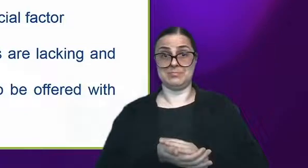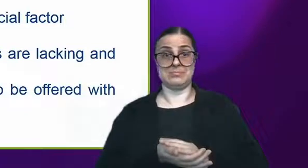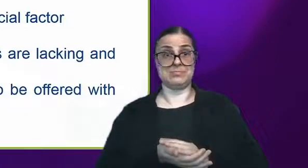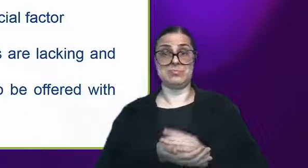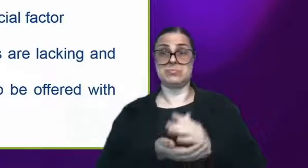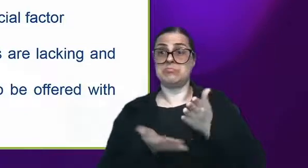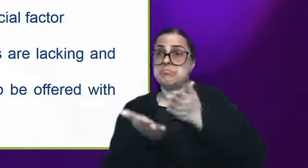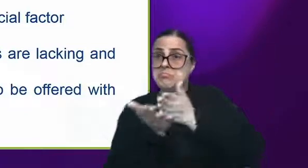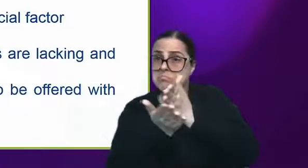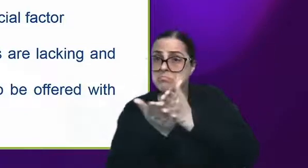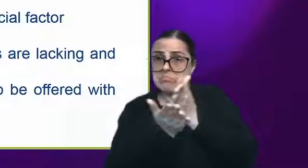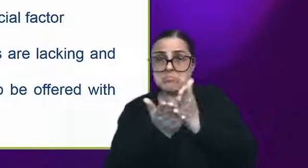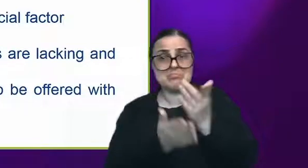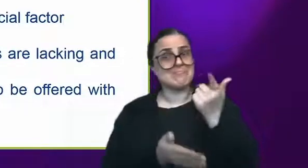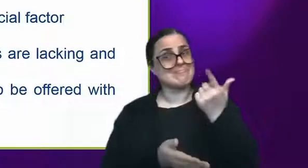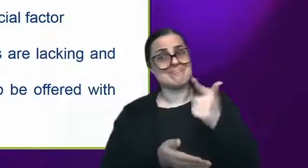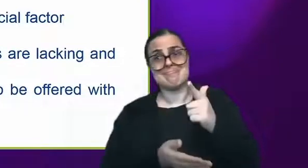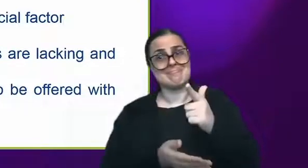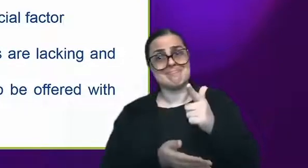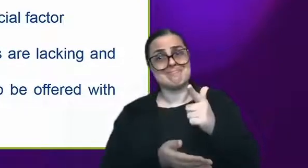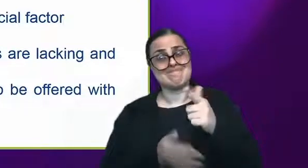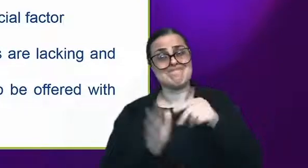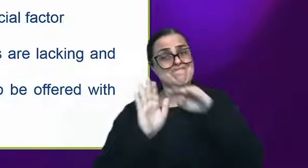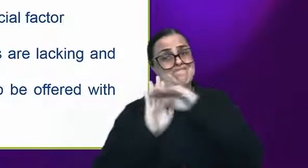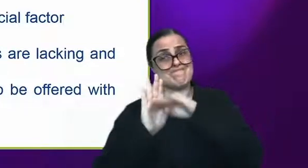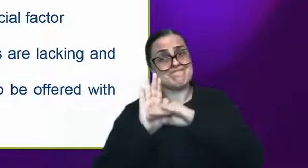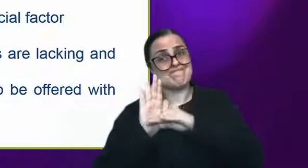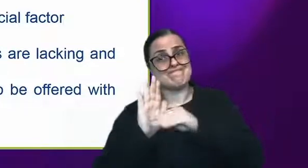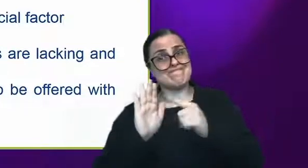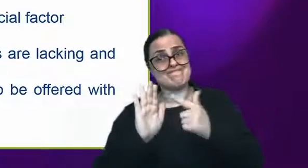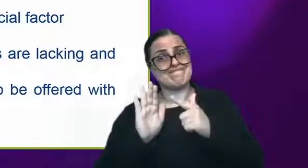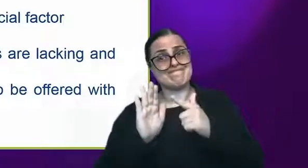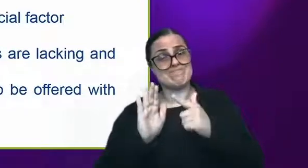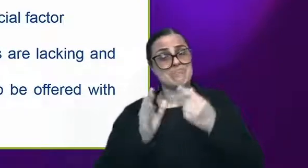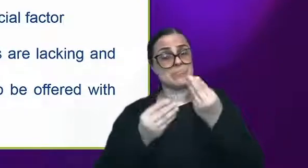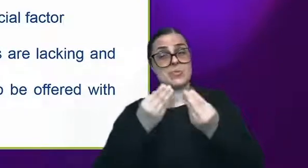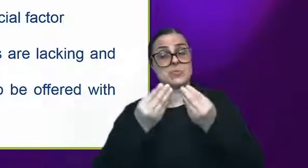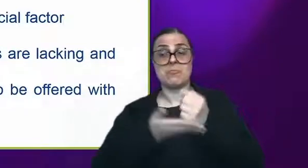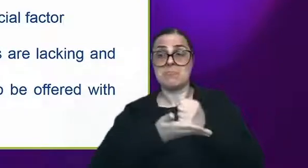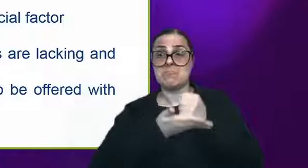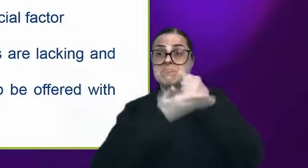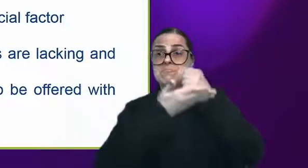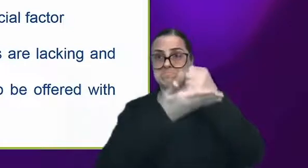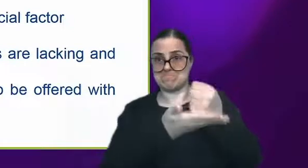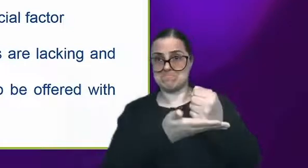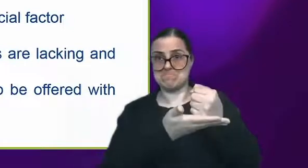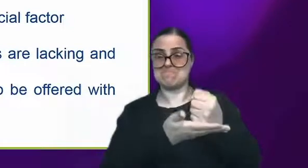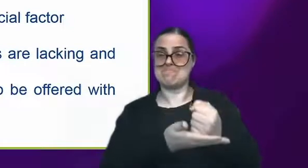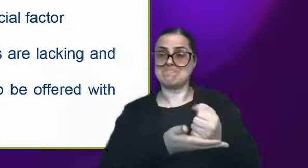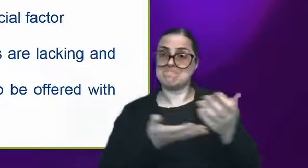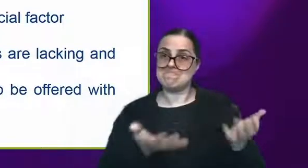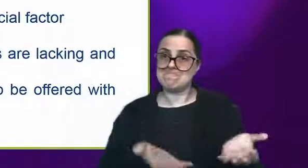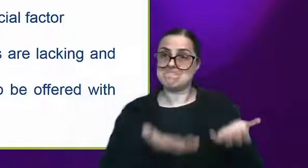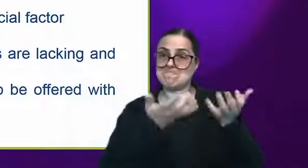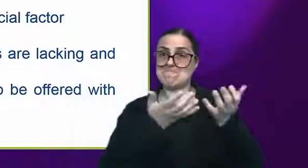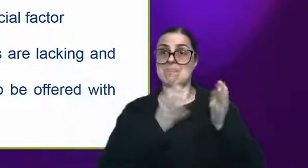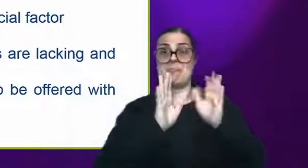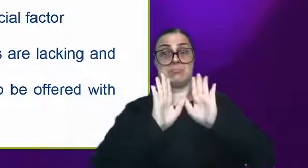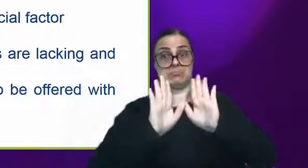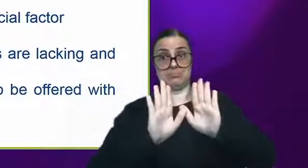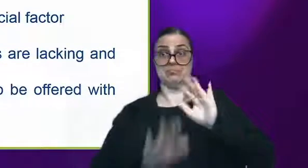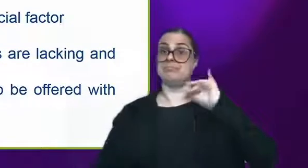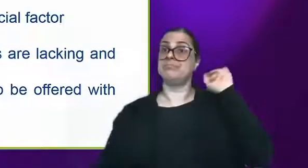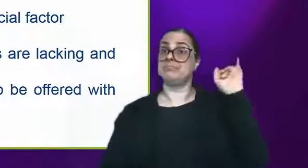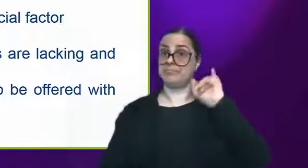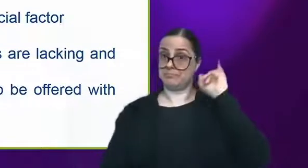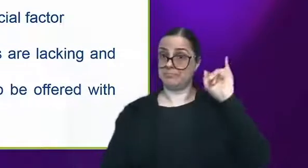digamos, ayudar en este término. pero sí es importante el laboro multidisciplinario